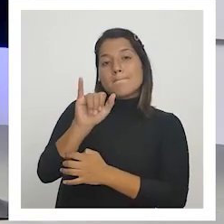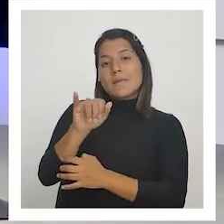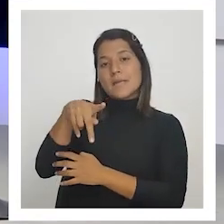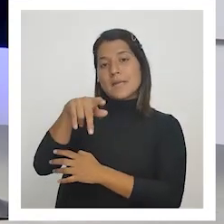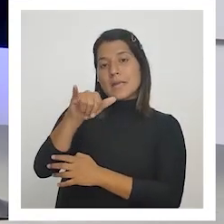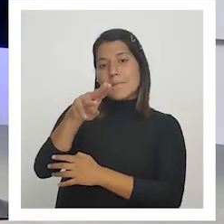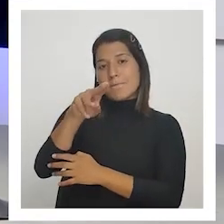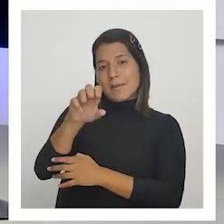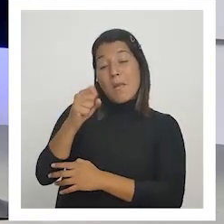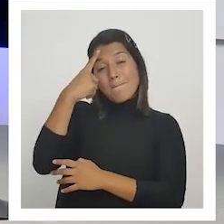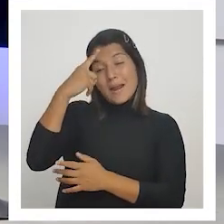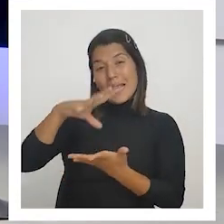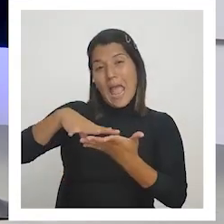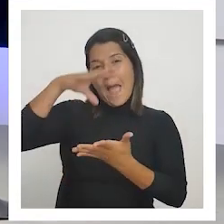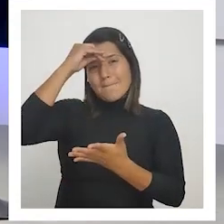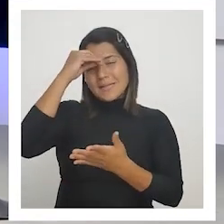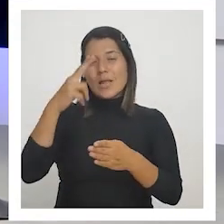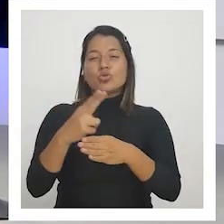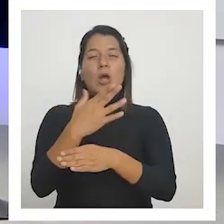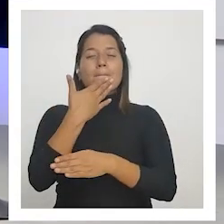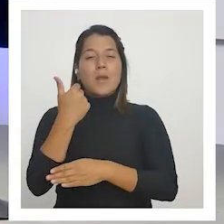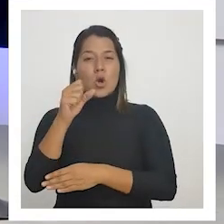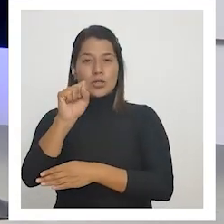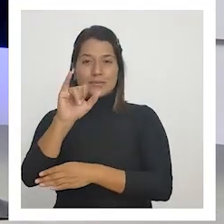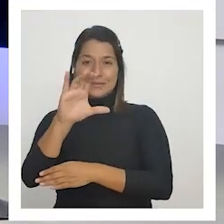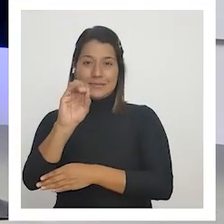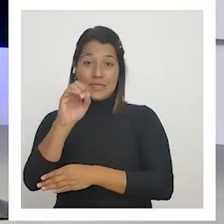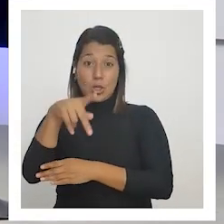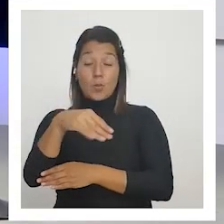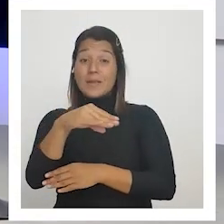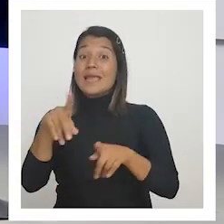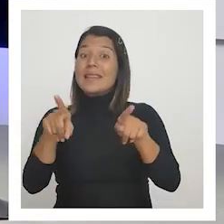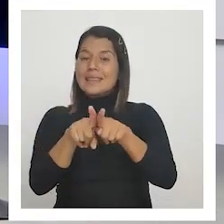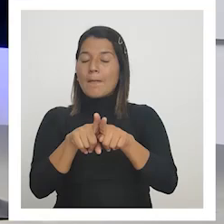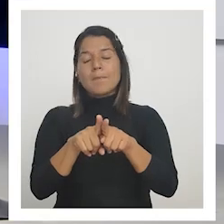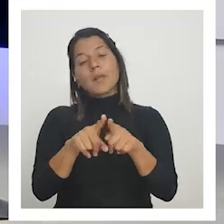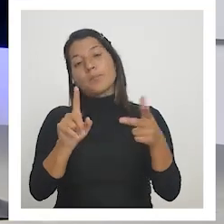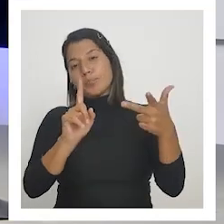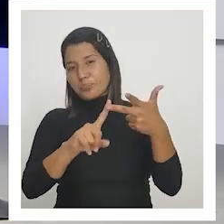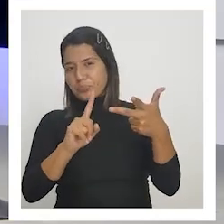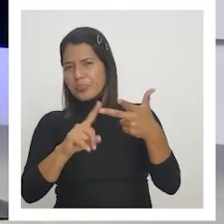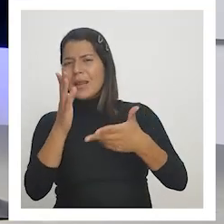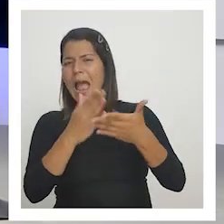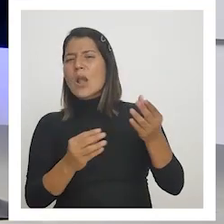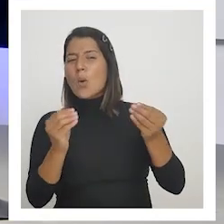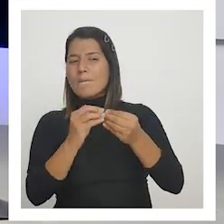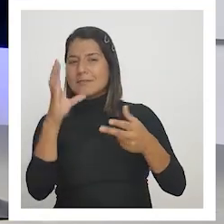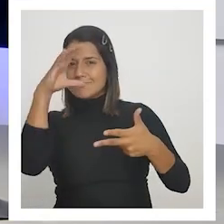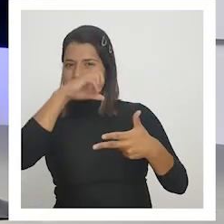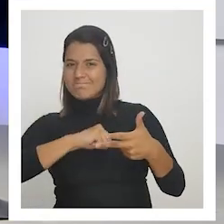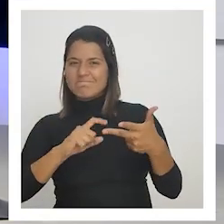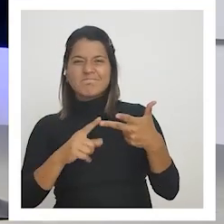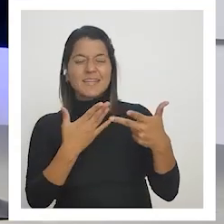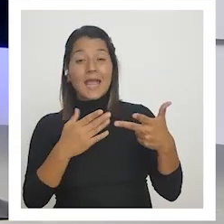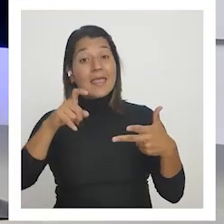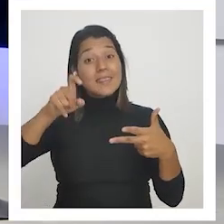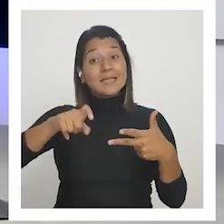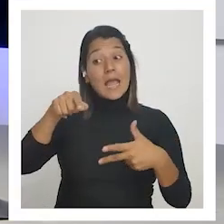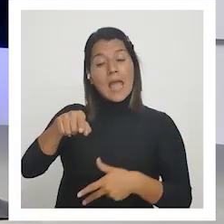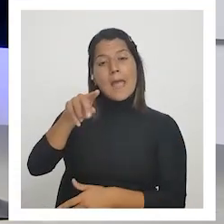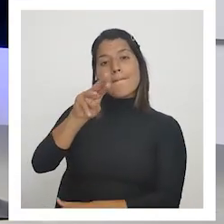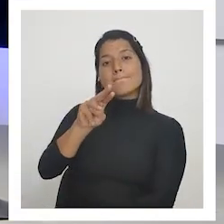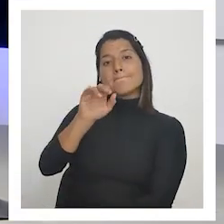herramienta. Y ahí entra el otro elemento que también identificamos en el estudio, y es la necesidad de que la MIPYME reciba